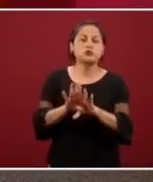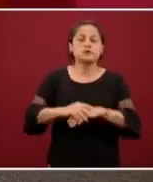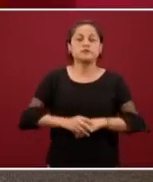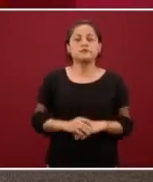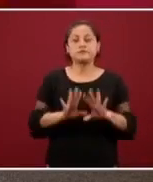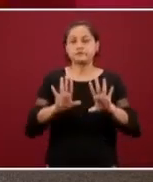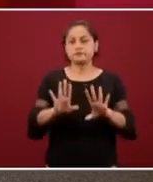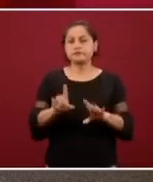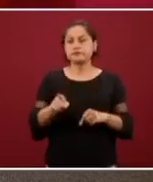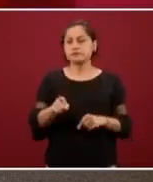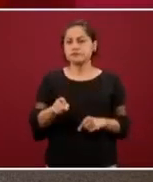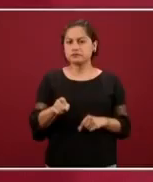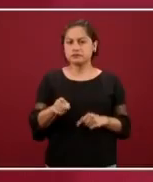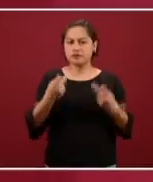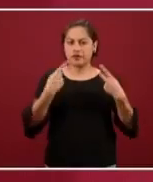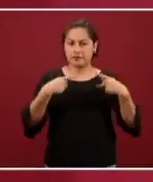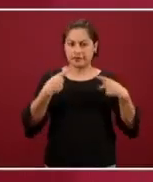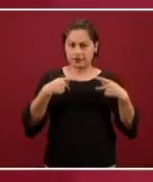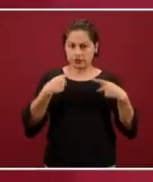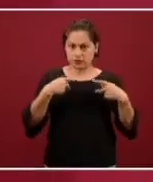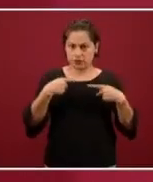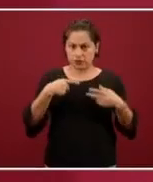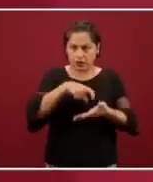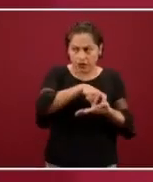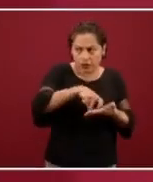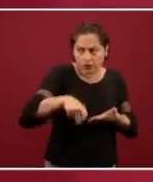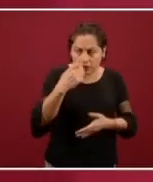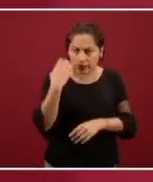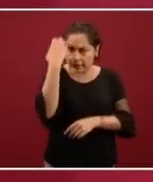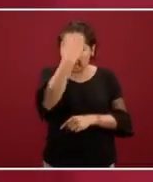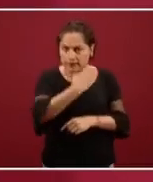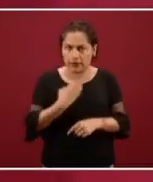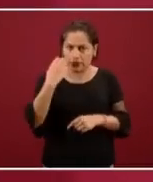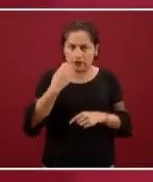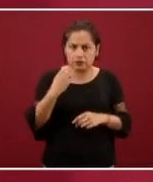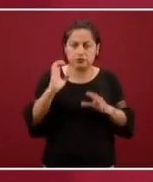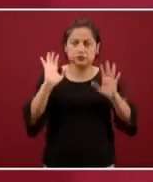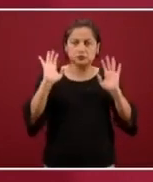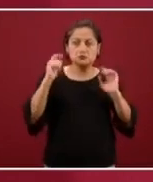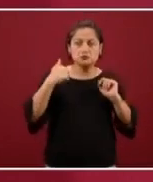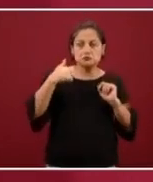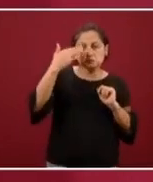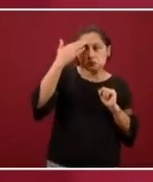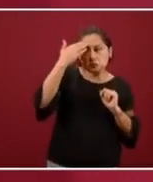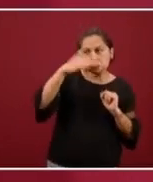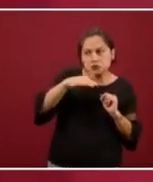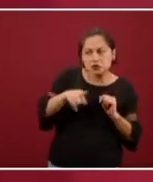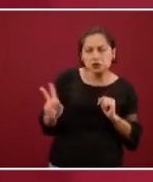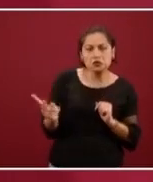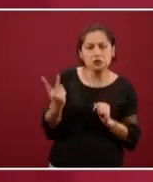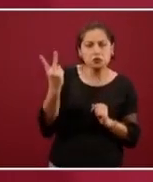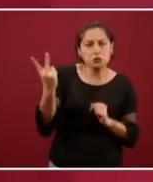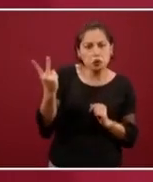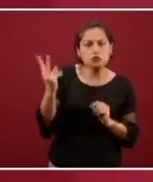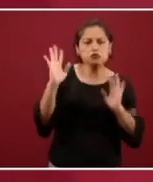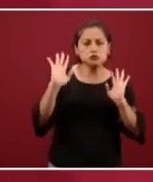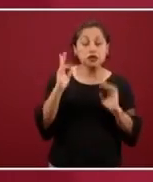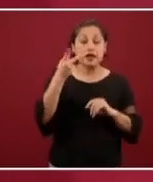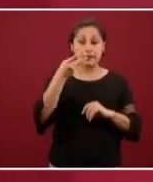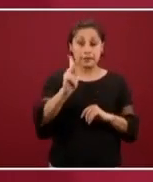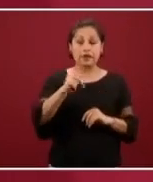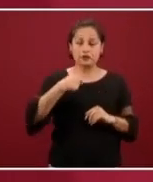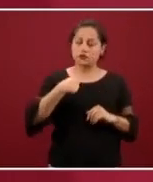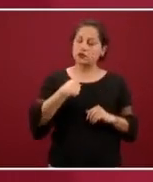ahorita solo hay 2 que yo conozca, ¿no? Pero estoy seguro que el instituto, el